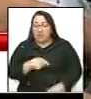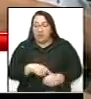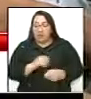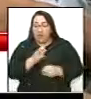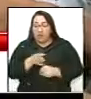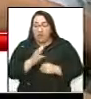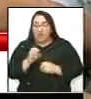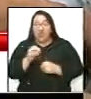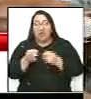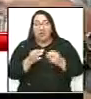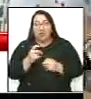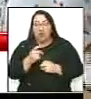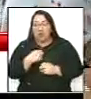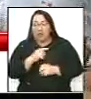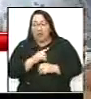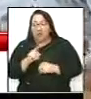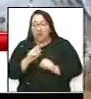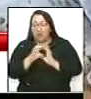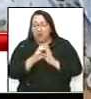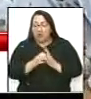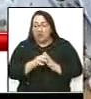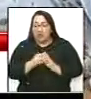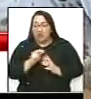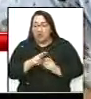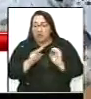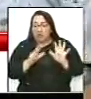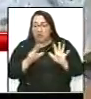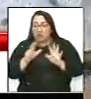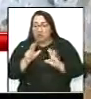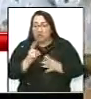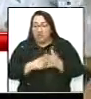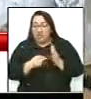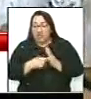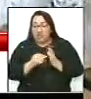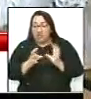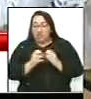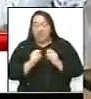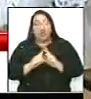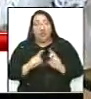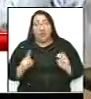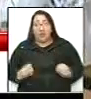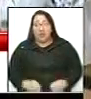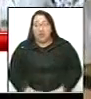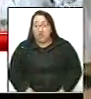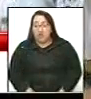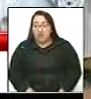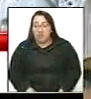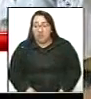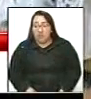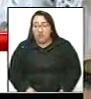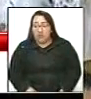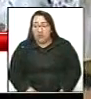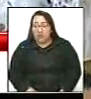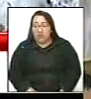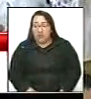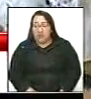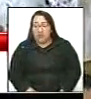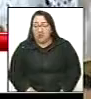intervención, hace alusión a la denuncia constitucional 288, que es totalmente diferente con la denuncia